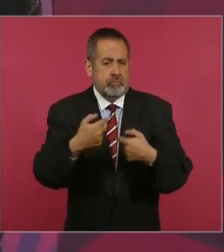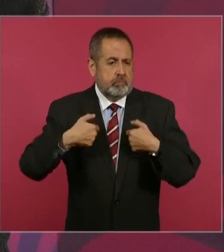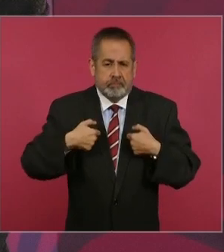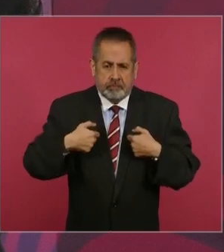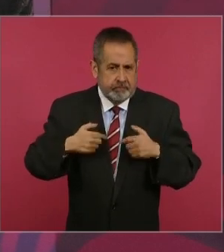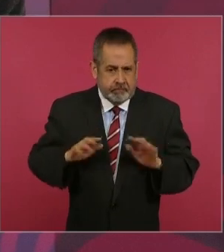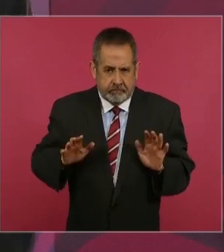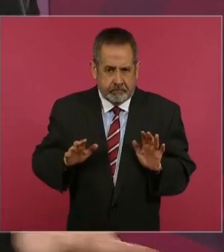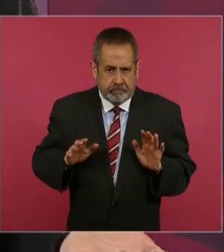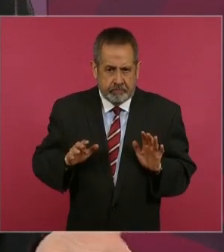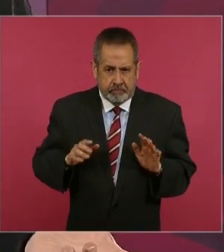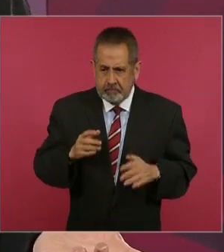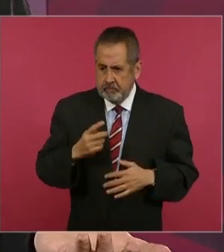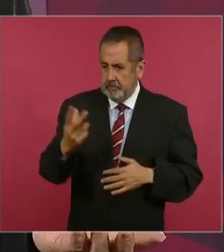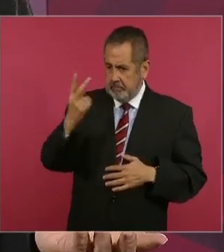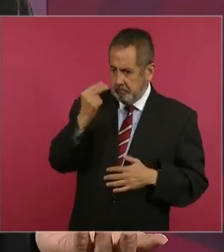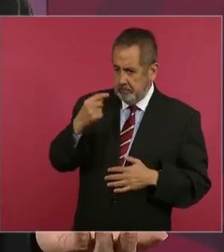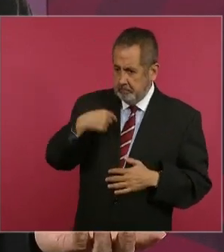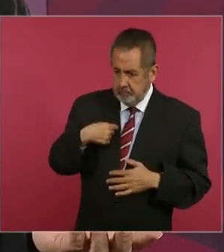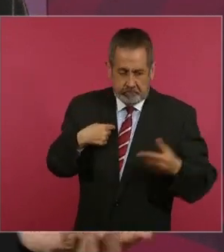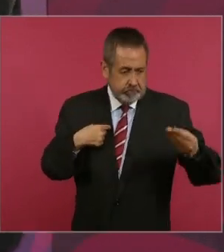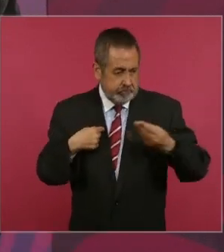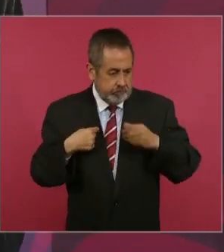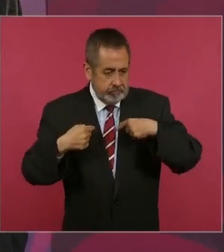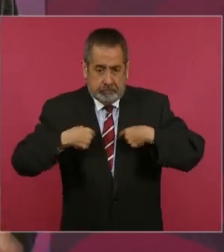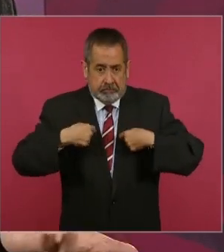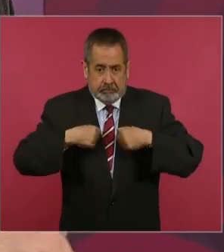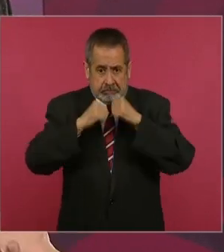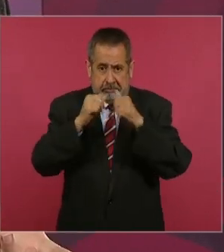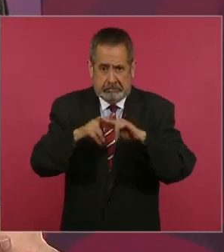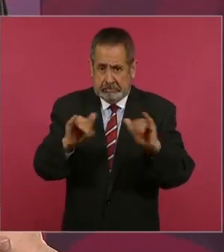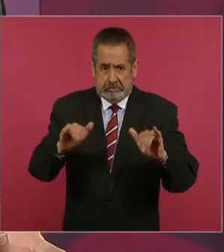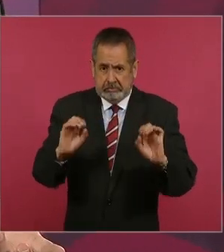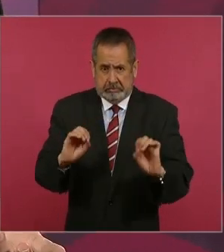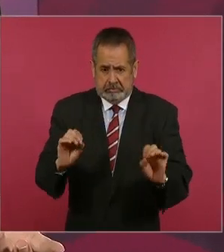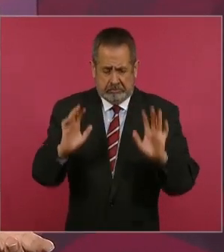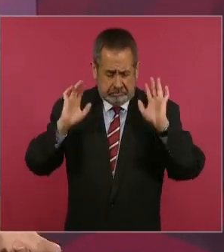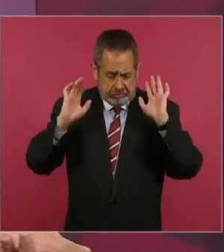no nos han devuelto nada o sea